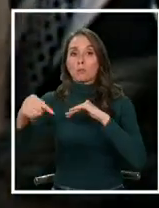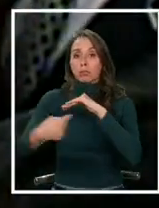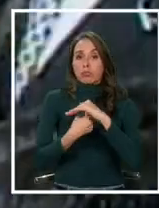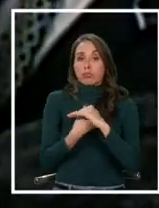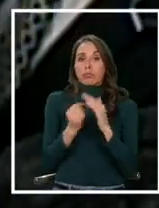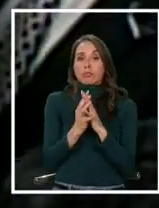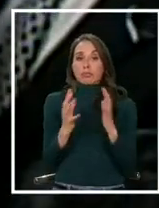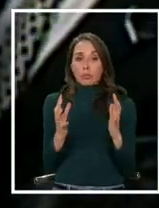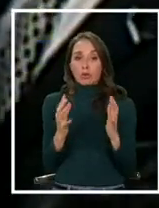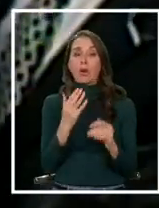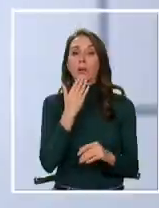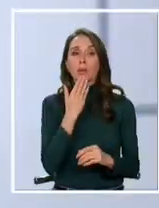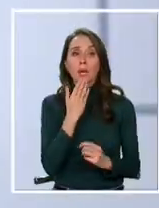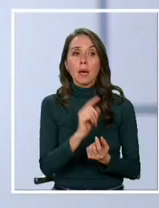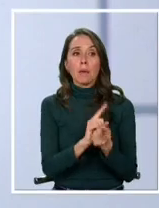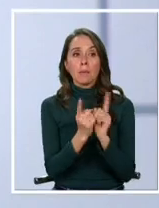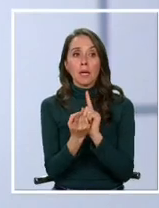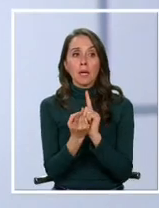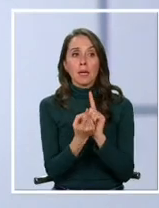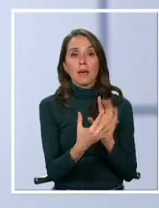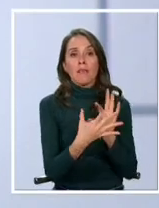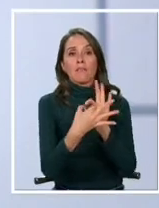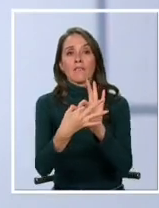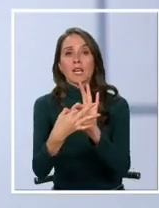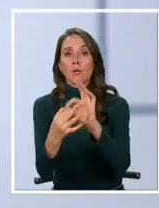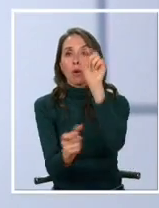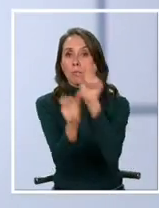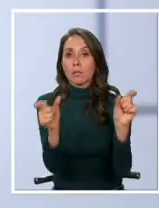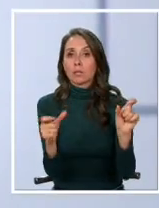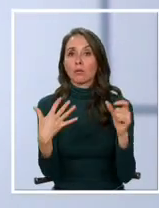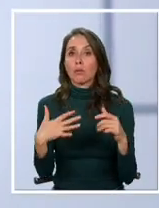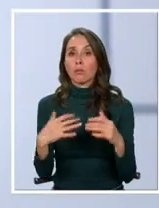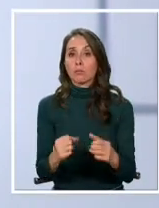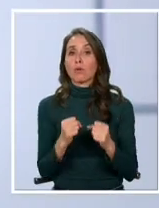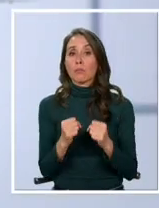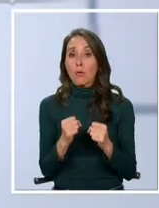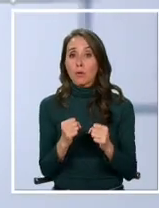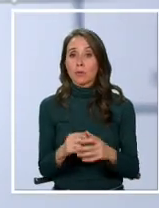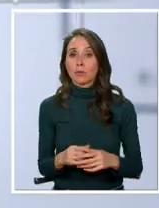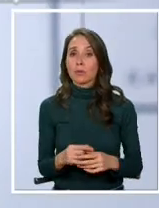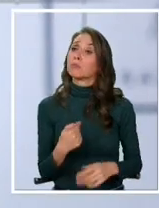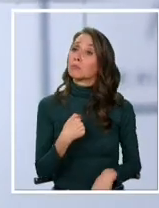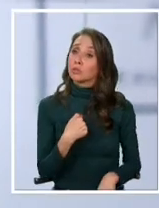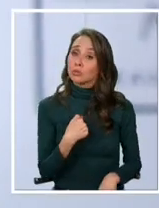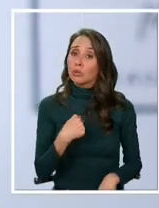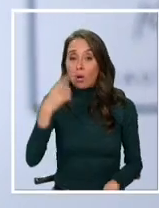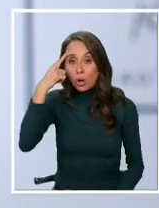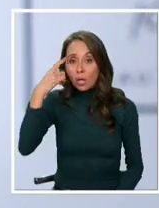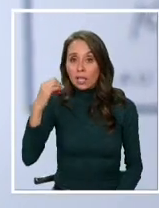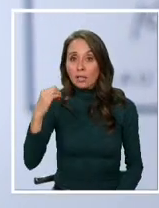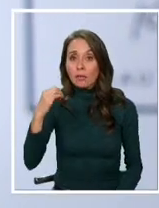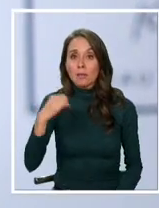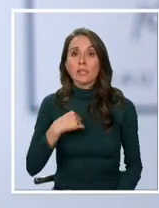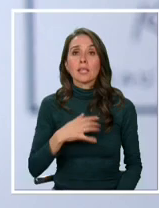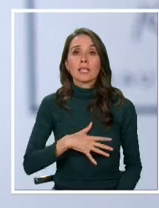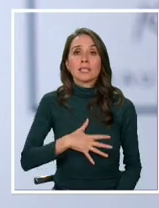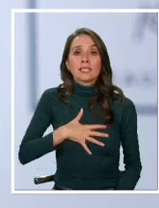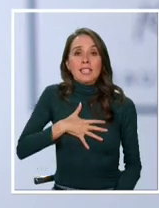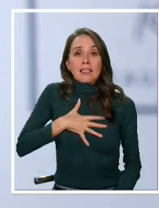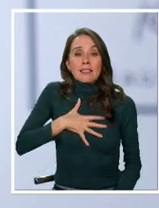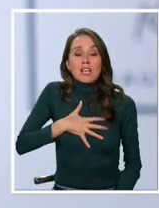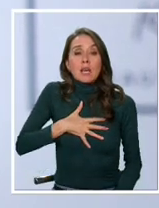invasiva también generó un vínculo con la gente muy potente que yo creo que lo he sentido